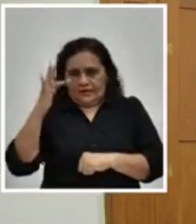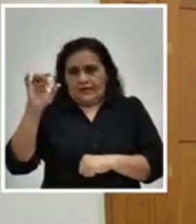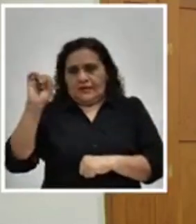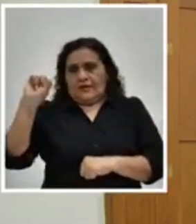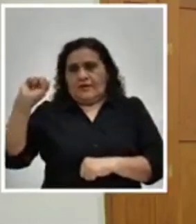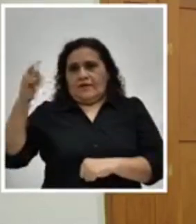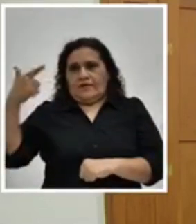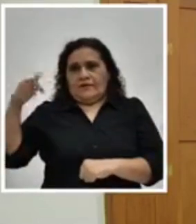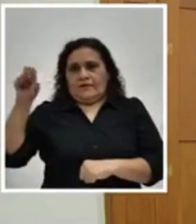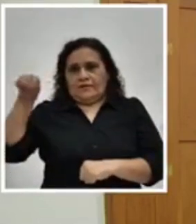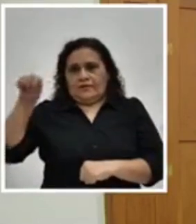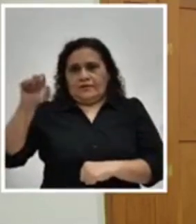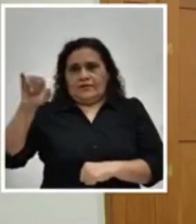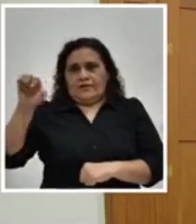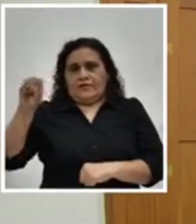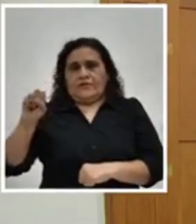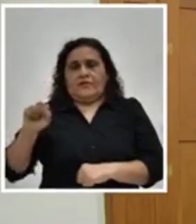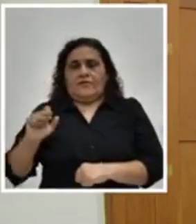Se invirtieron